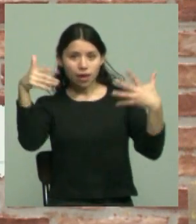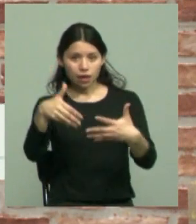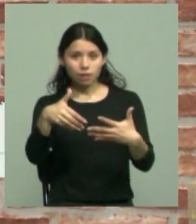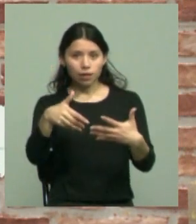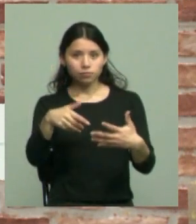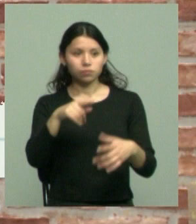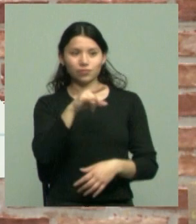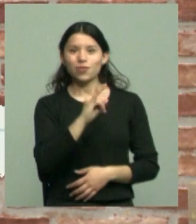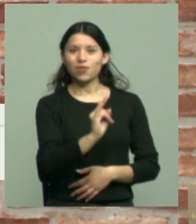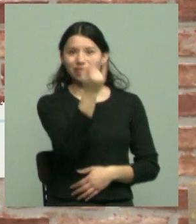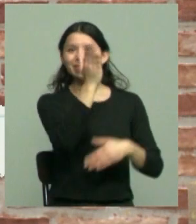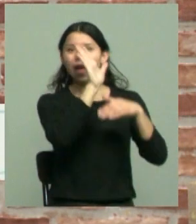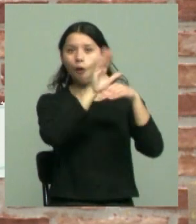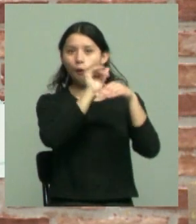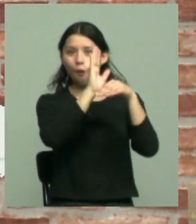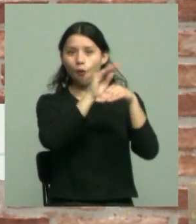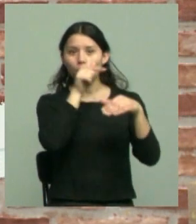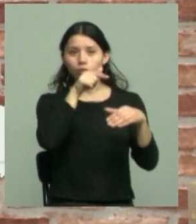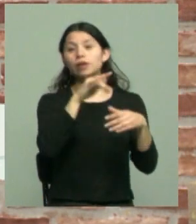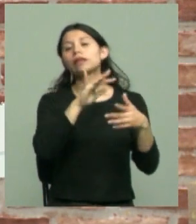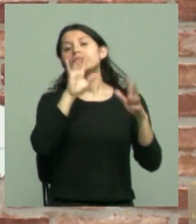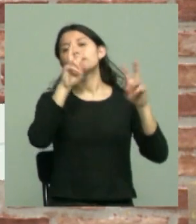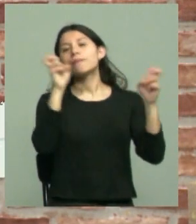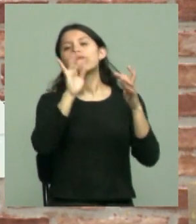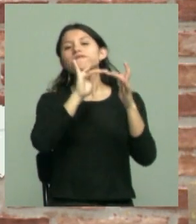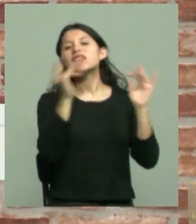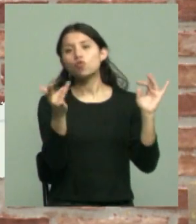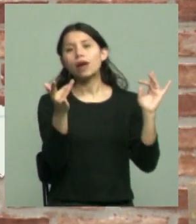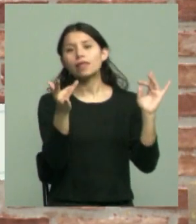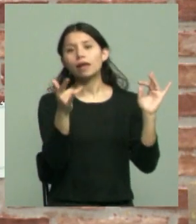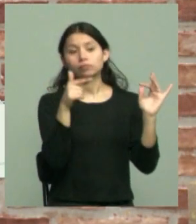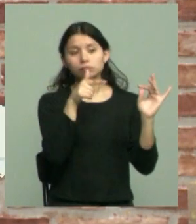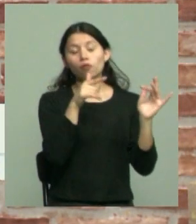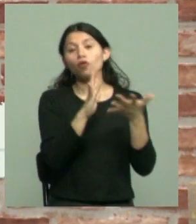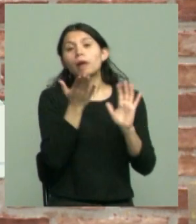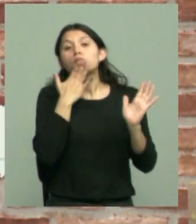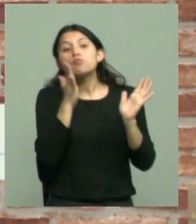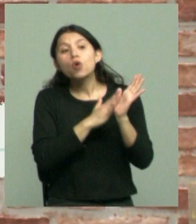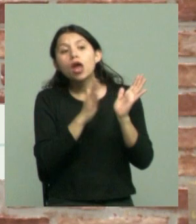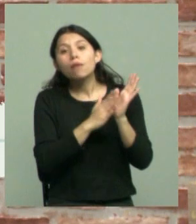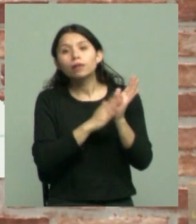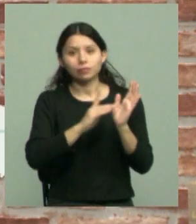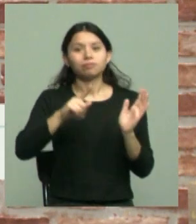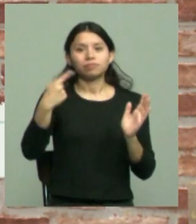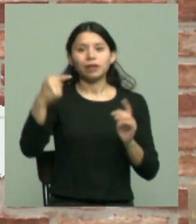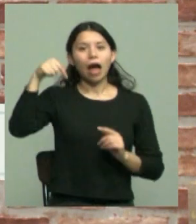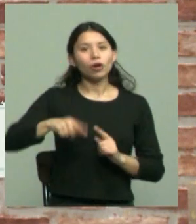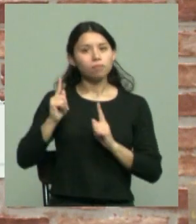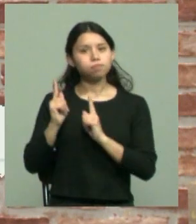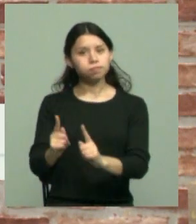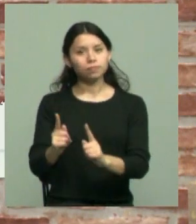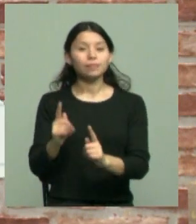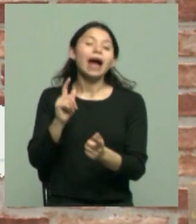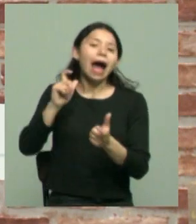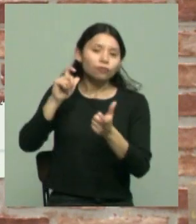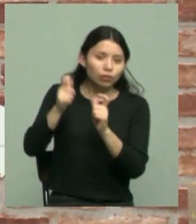en la Universidad Nacional de Cuyo esto de la virtualidad, que fue una especie de ensayo y vino para quedarse, aunque después hubo modificaciones. También se habla de que la virtualidad